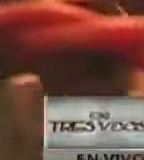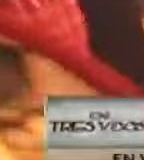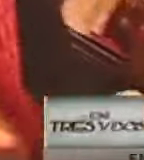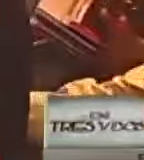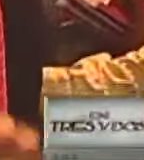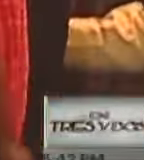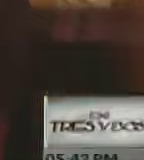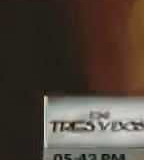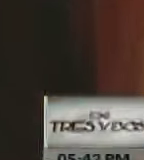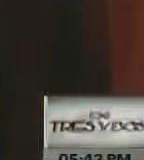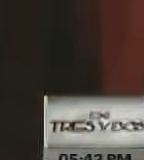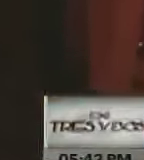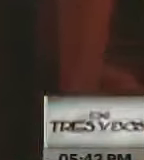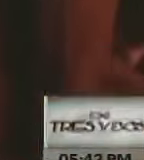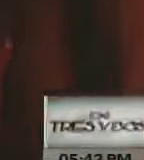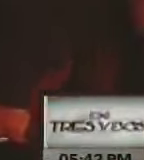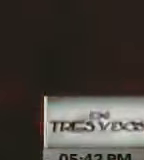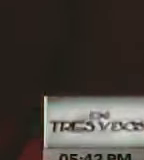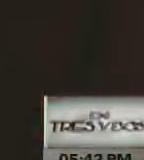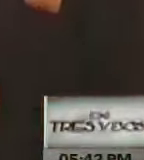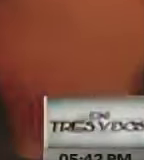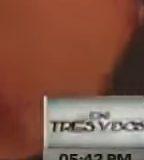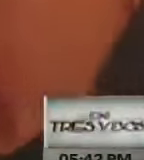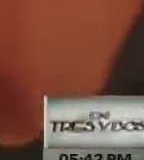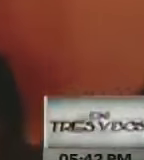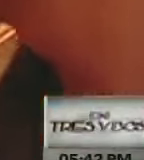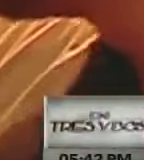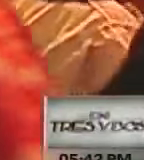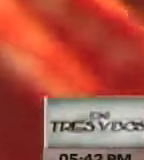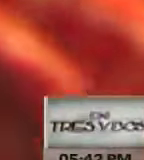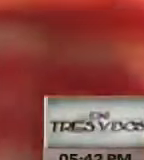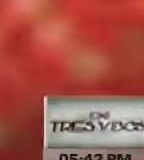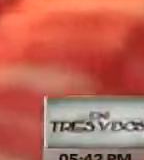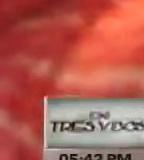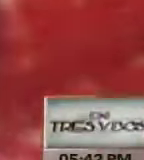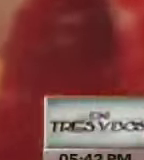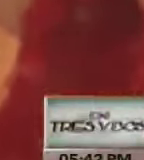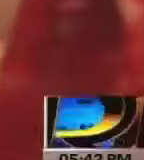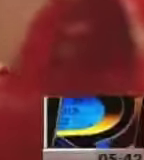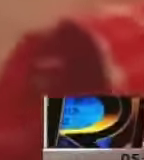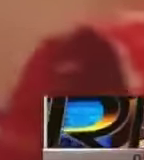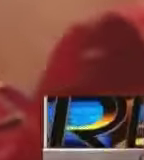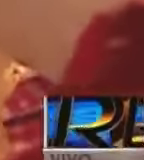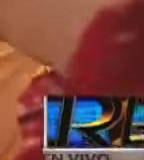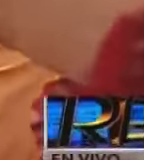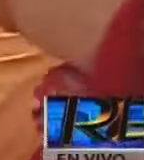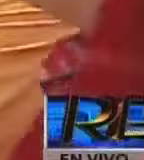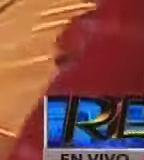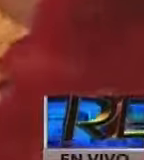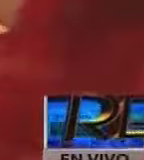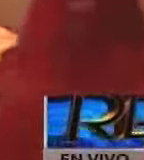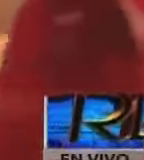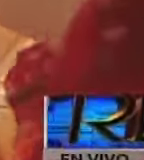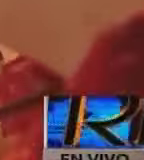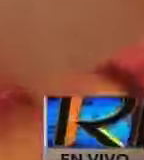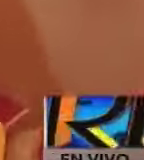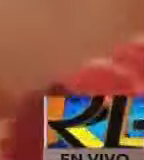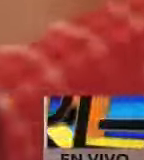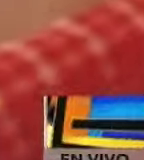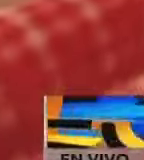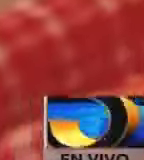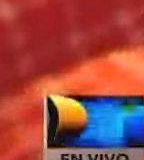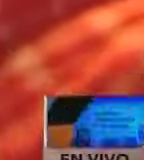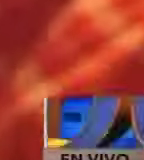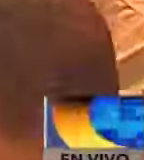de estas mesas de trabajo que se han realizado en todo el país. Vamos a conversar con parte de los trabajadores